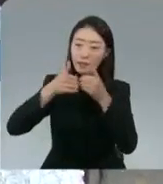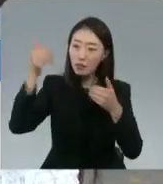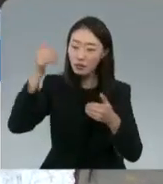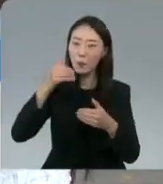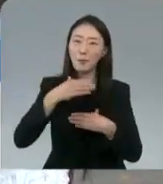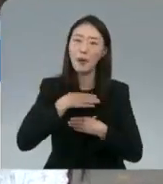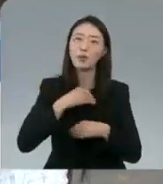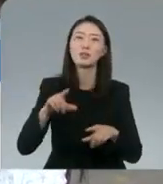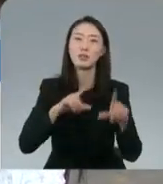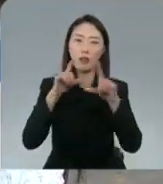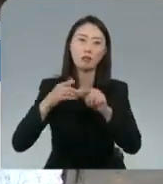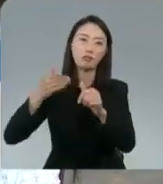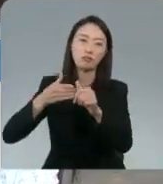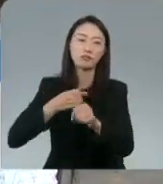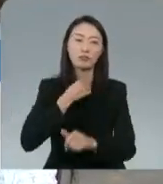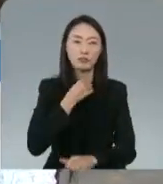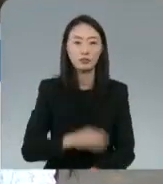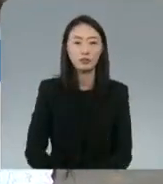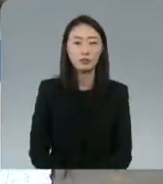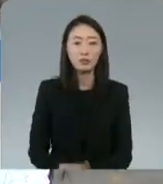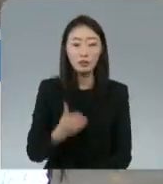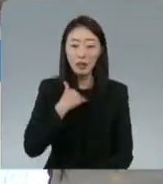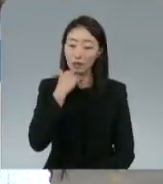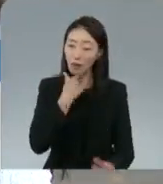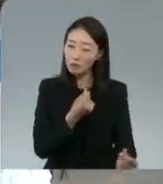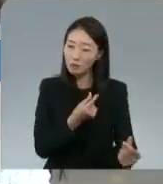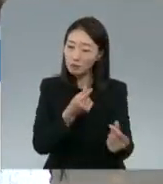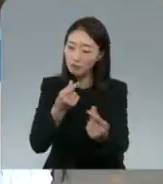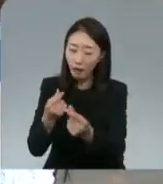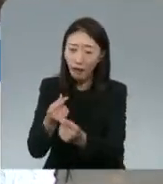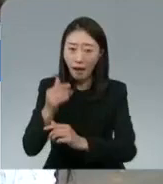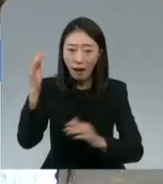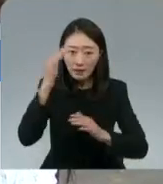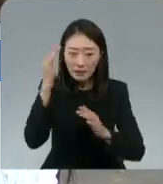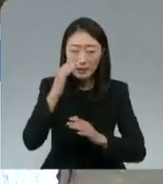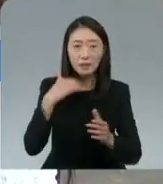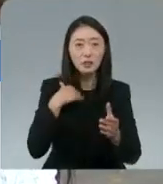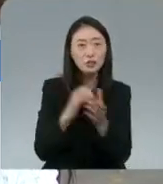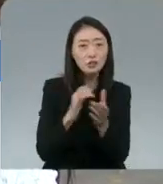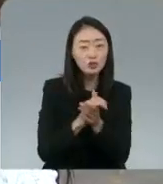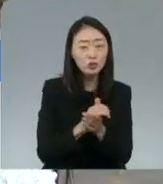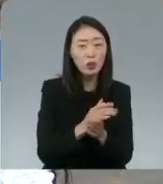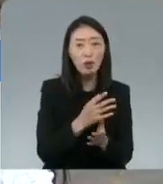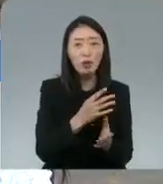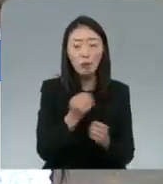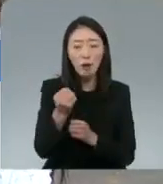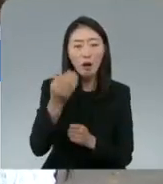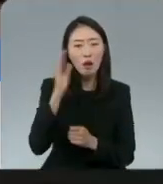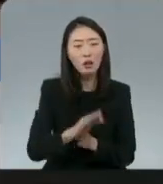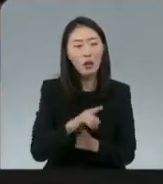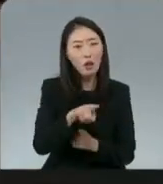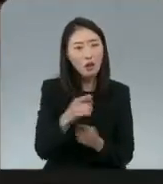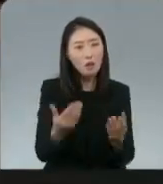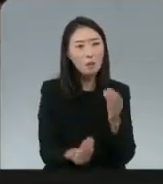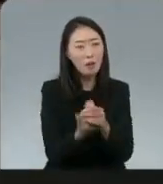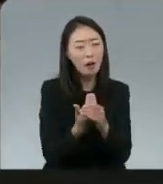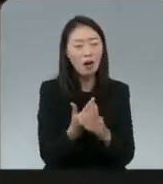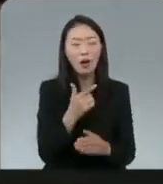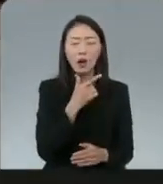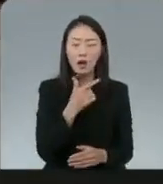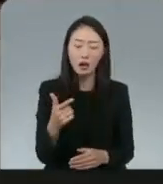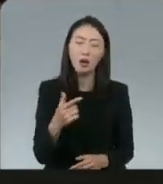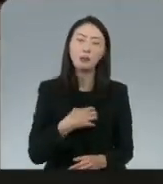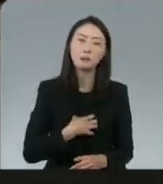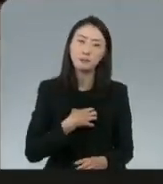coreana en una sociedad más segura para que nunca vuelvan a repetirse incidentes similares a futuro también exigieron